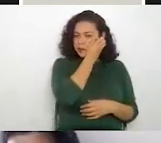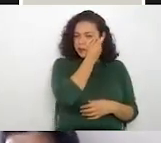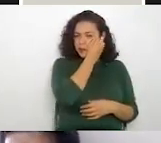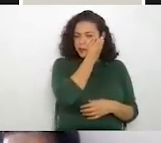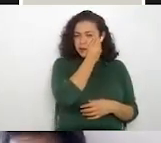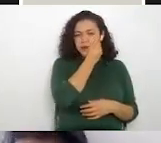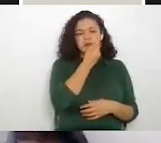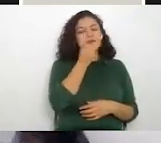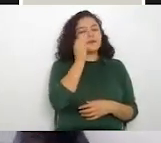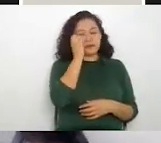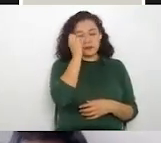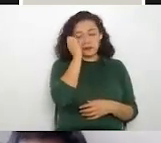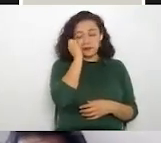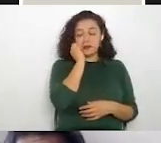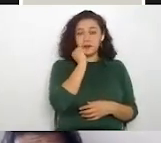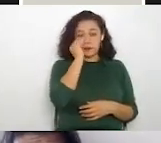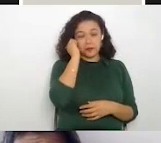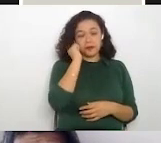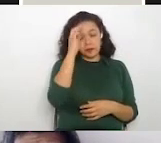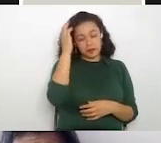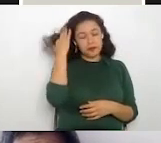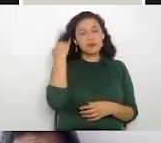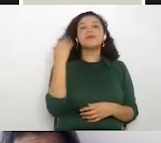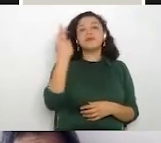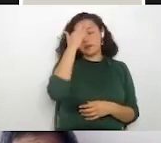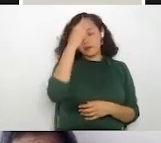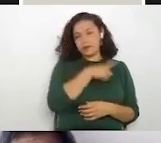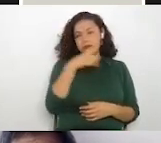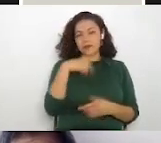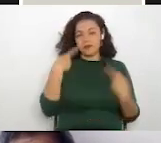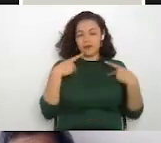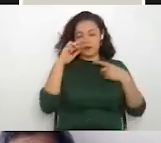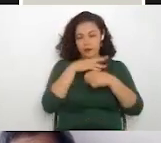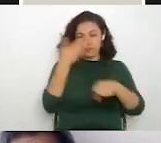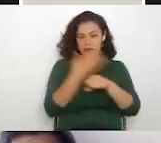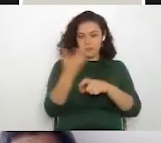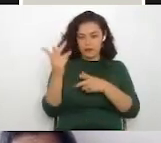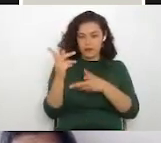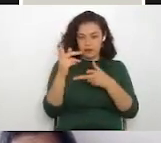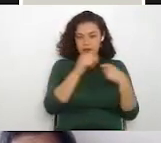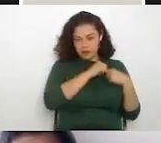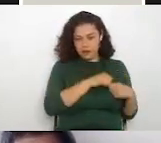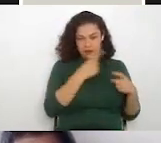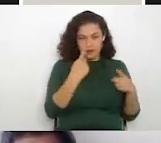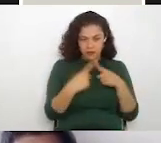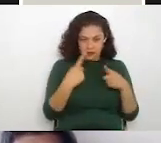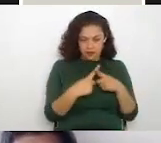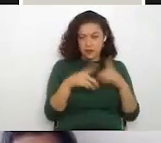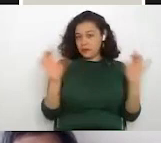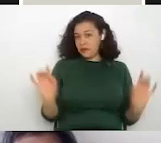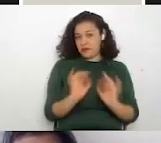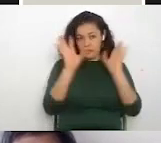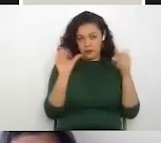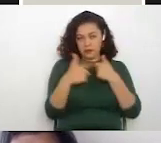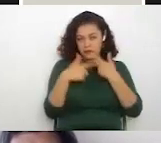¿Se acuerdan que hace rato vimos debe de venir ahí el responsable? Si acaso hay un